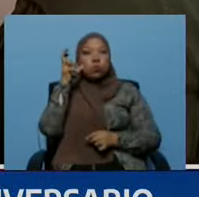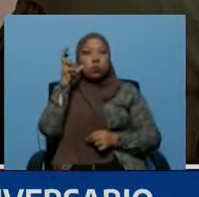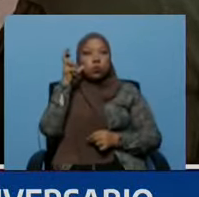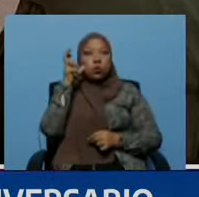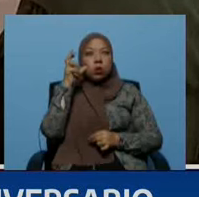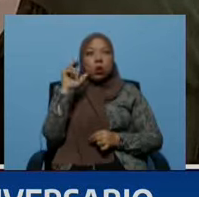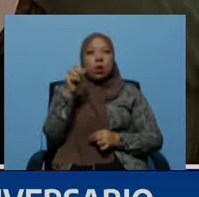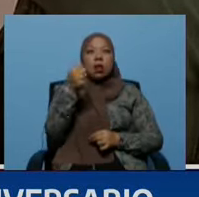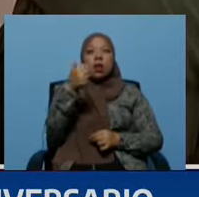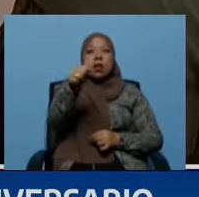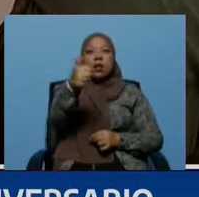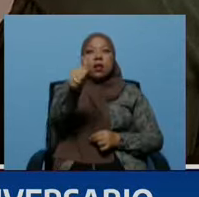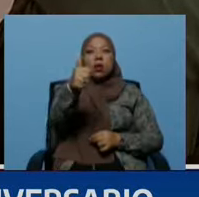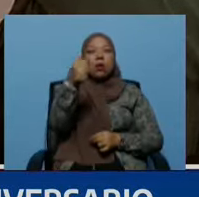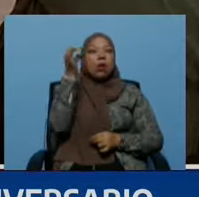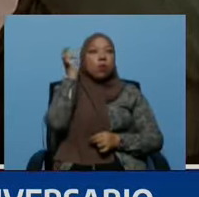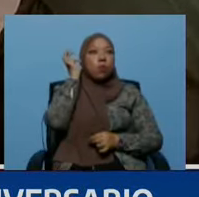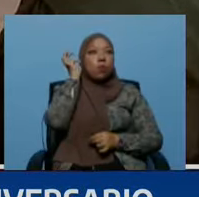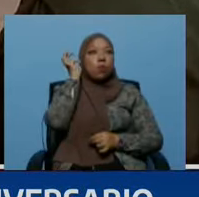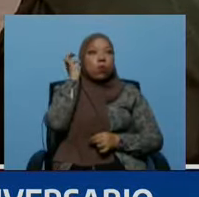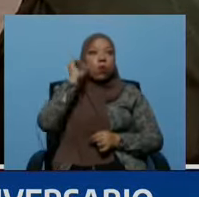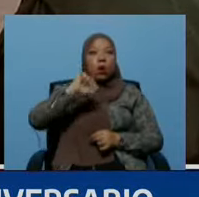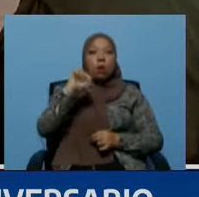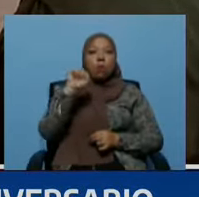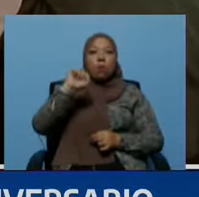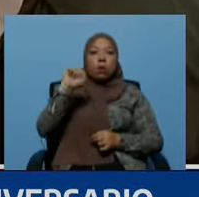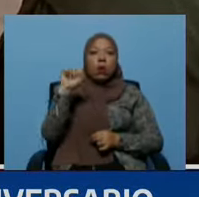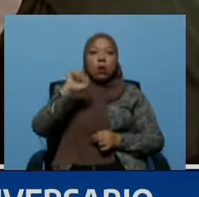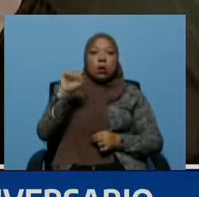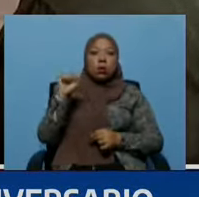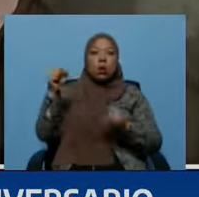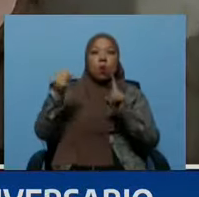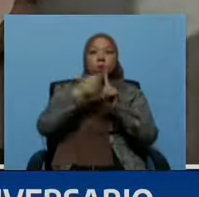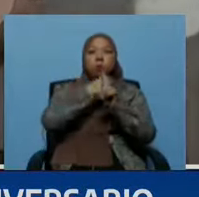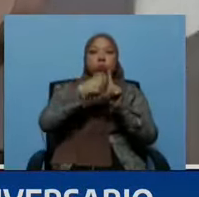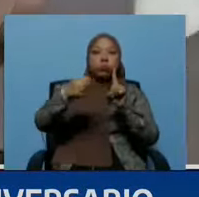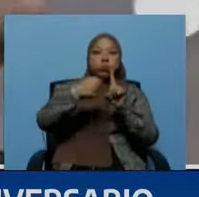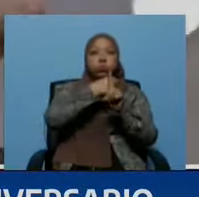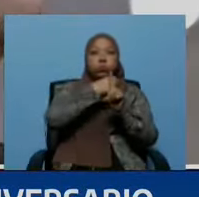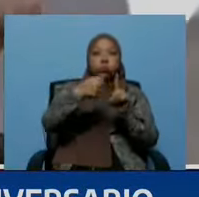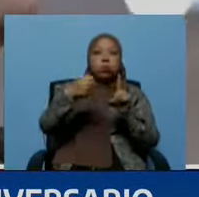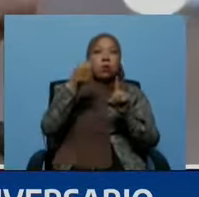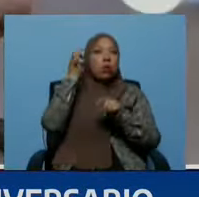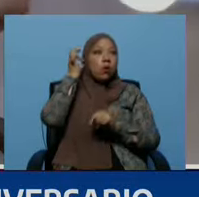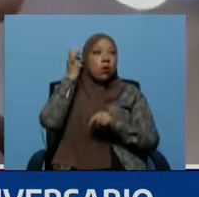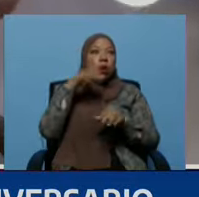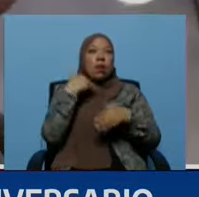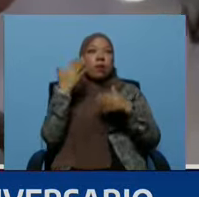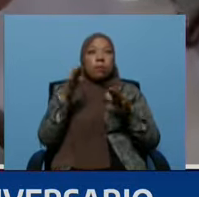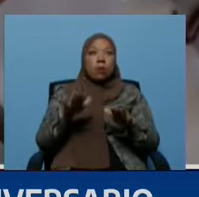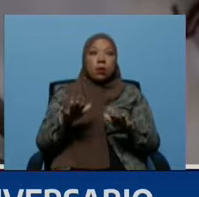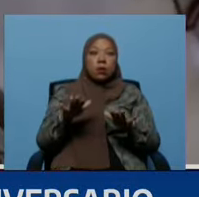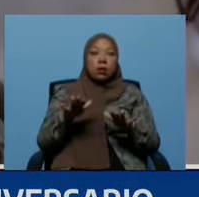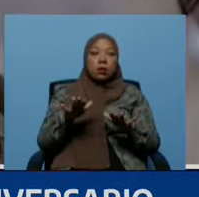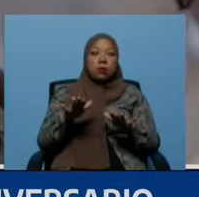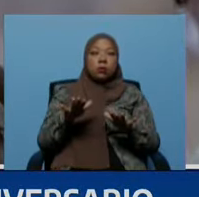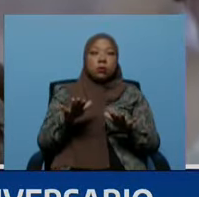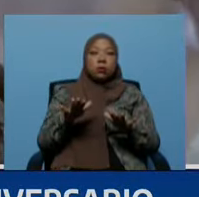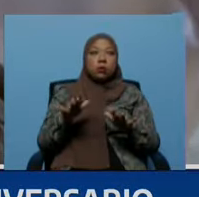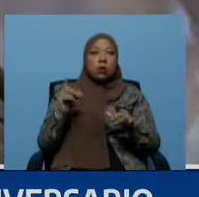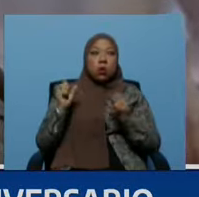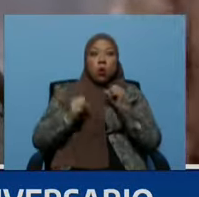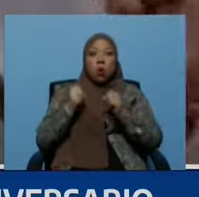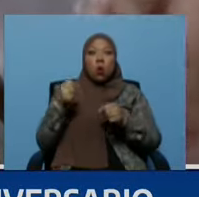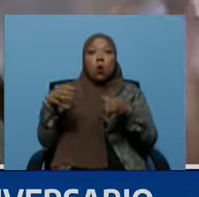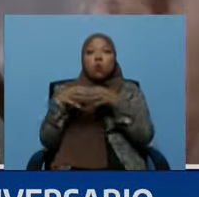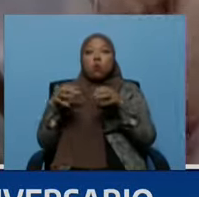10 delincuentes tenían a una muchacha de la Policía Nacional Bolivariana golpeándola y la iban a matar. Y él se fue con